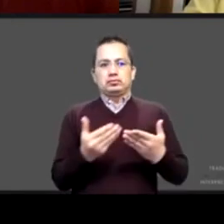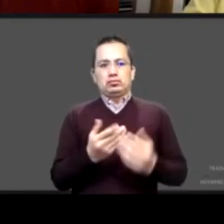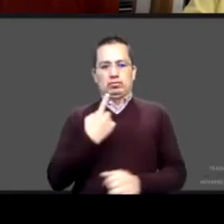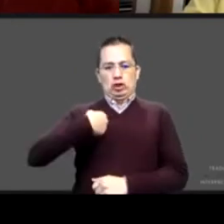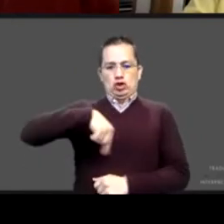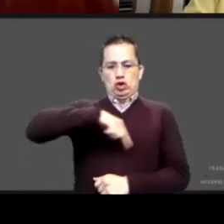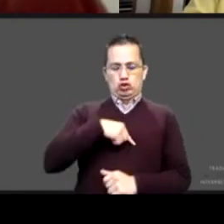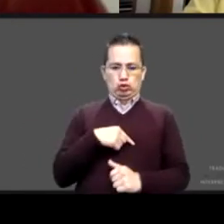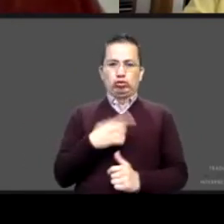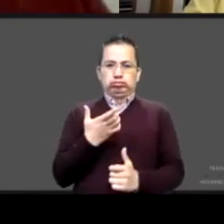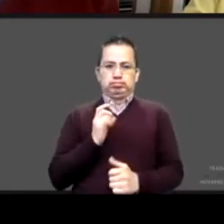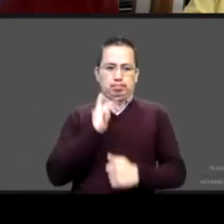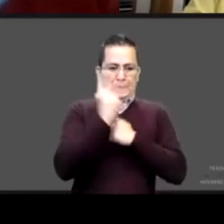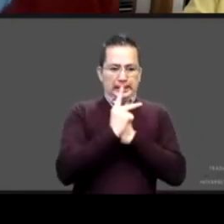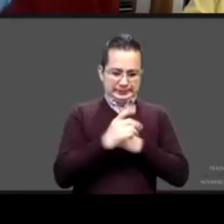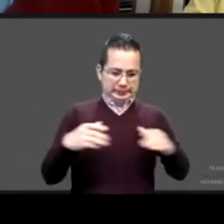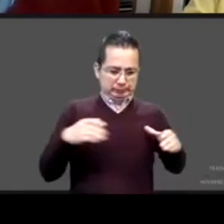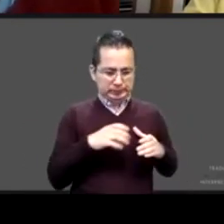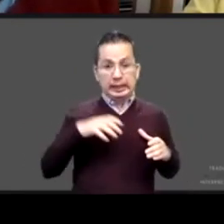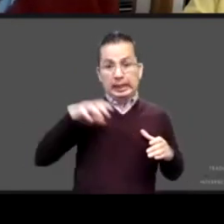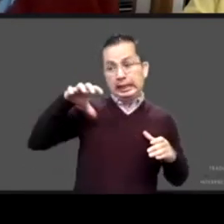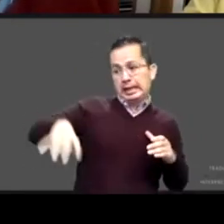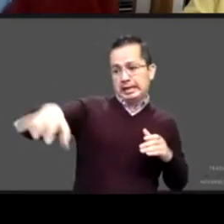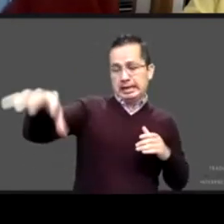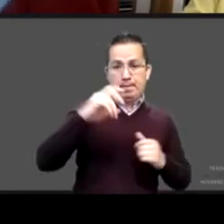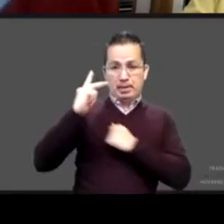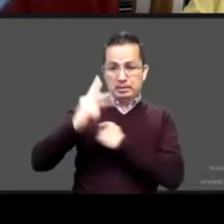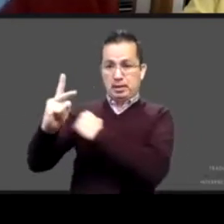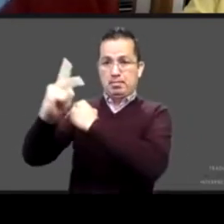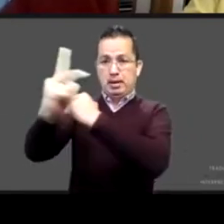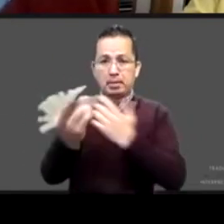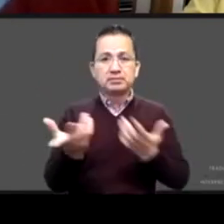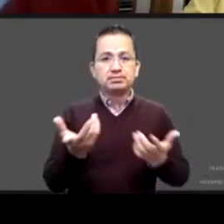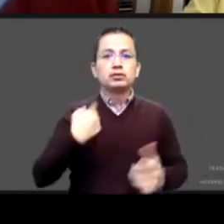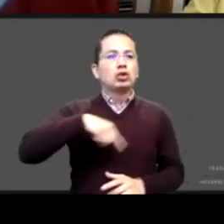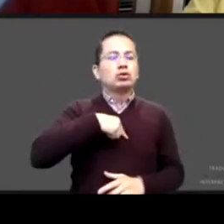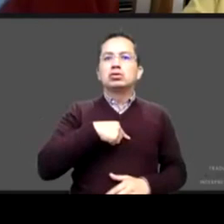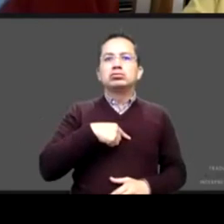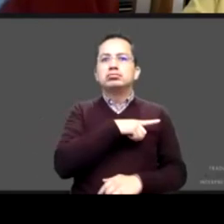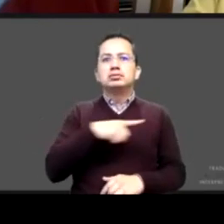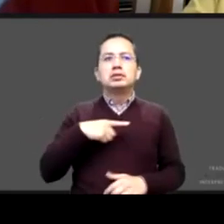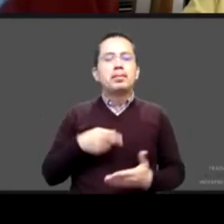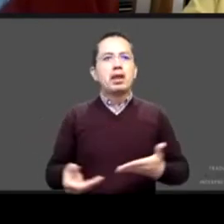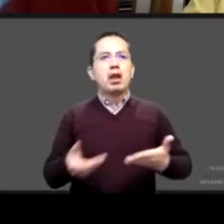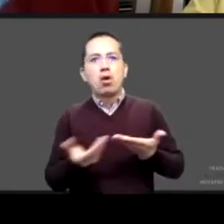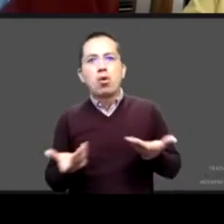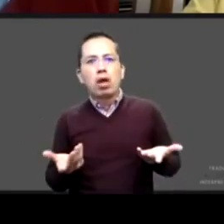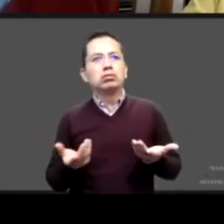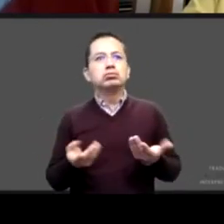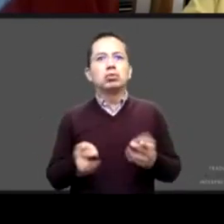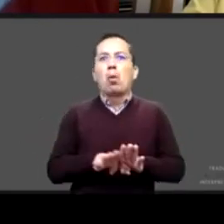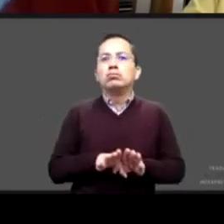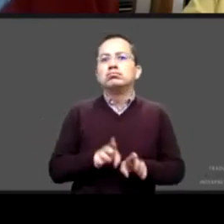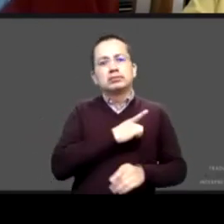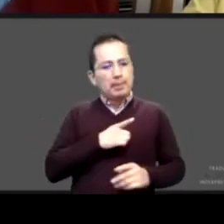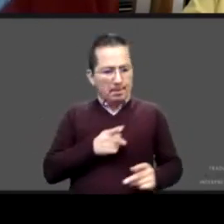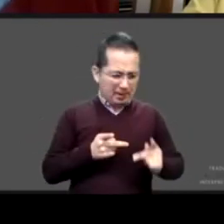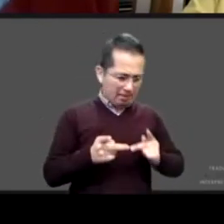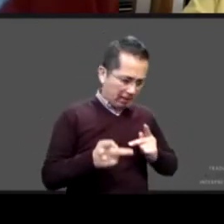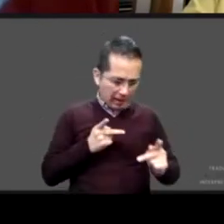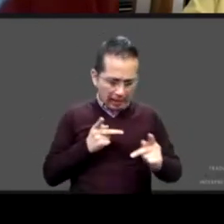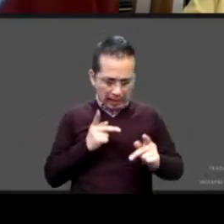estados y en los organismos internacionales, tenemos que estar preparados y preparándonos